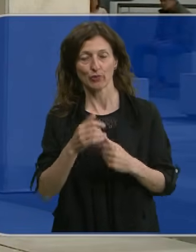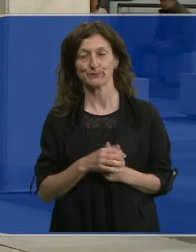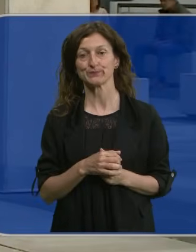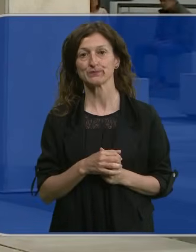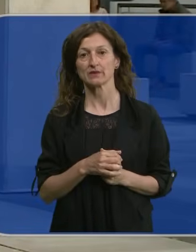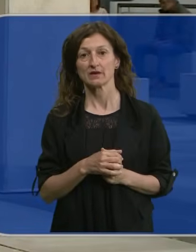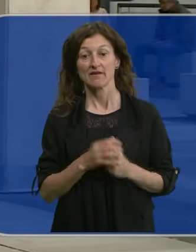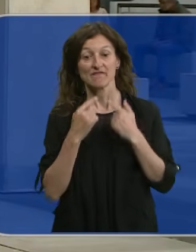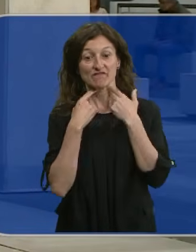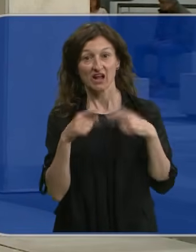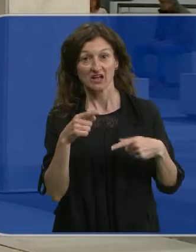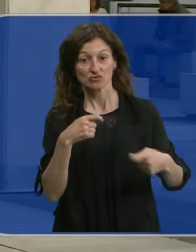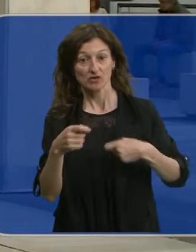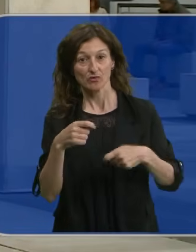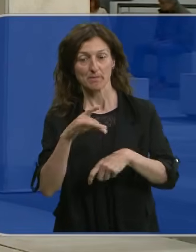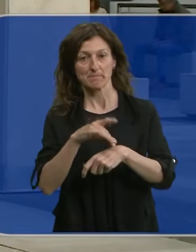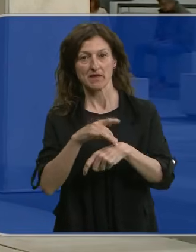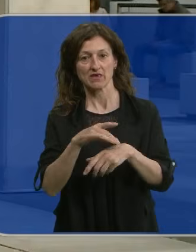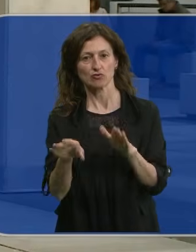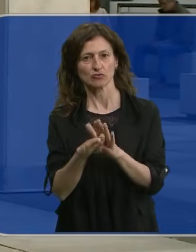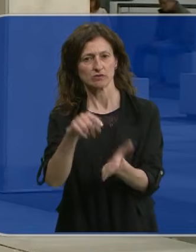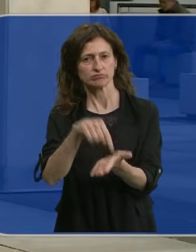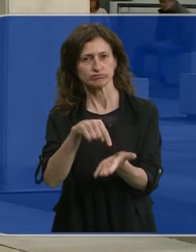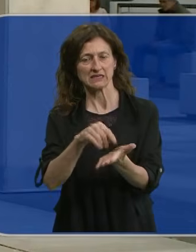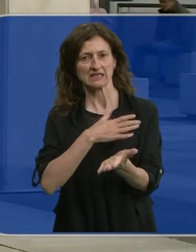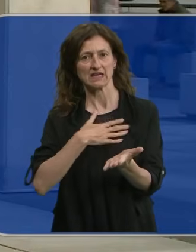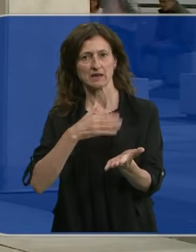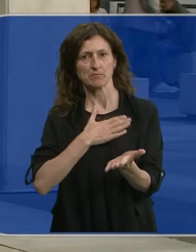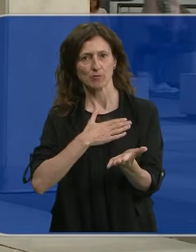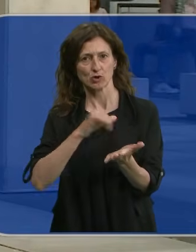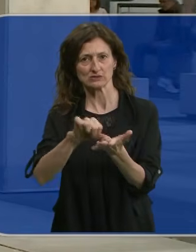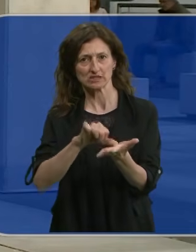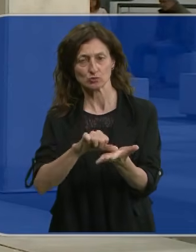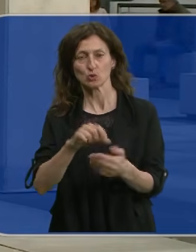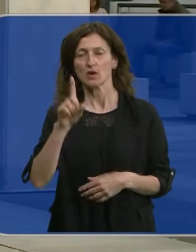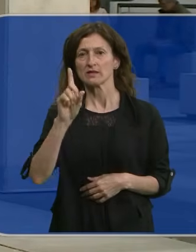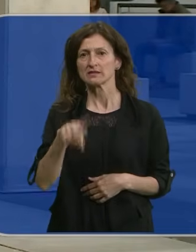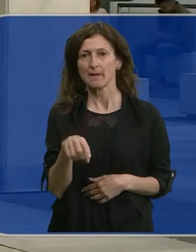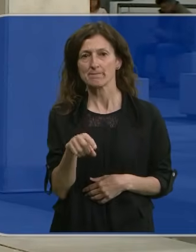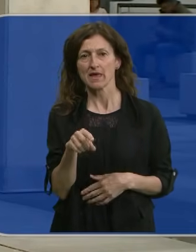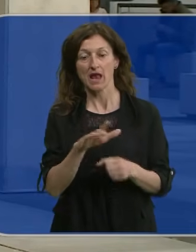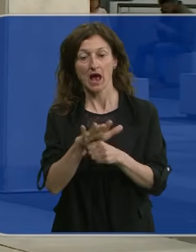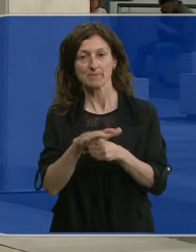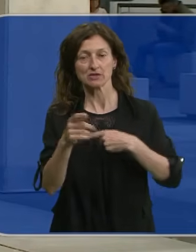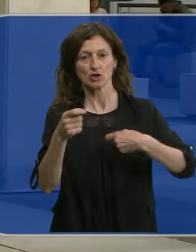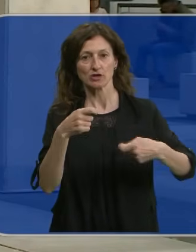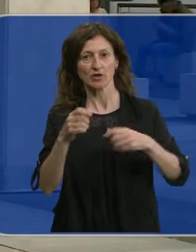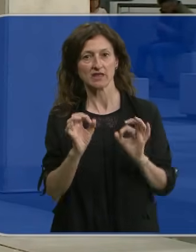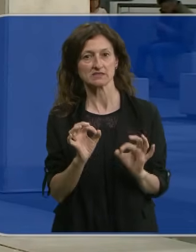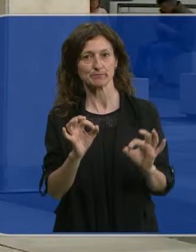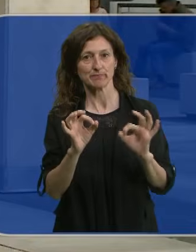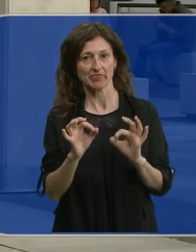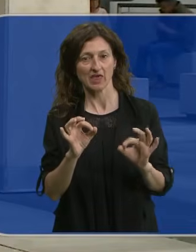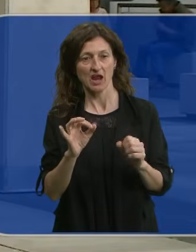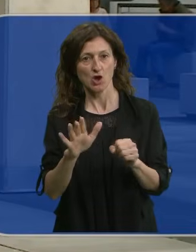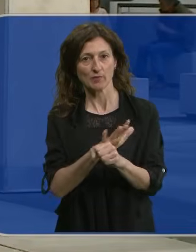Tras el fracaso en las negociaciones, los médicos siguen reivindicando un estatuto propio y también un ámbito de negociación específico